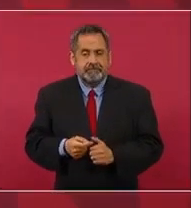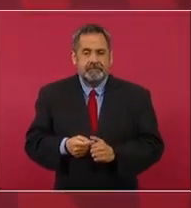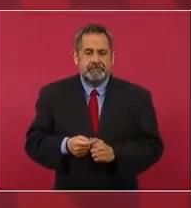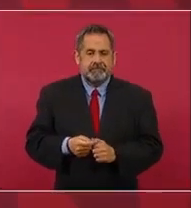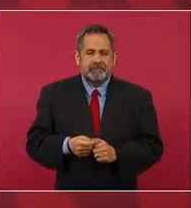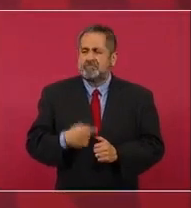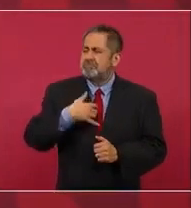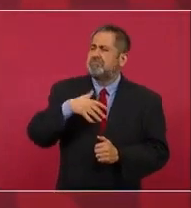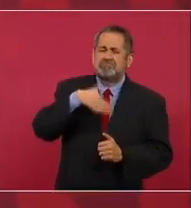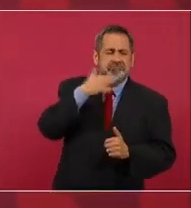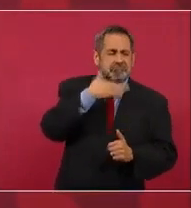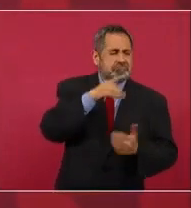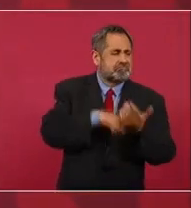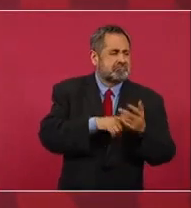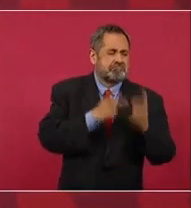O soy corrupto y qué.